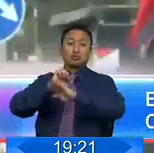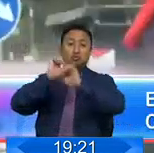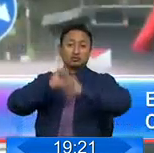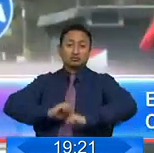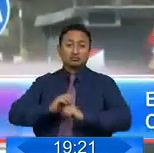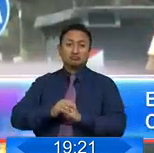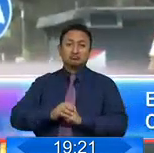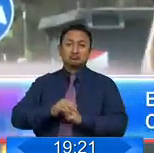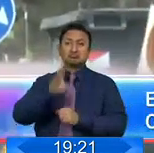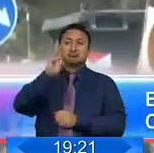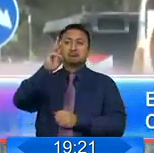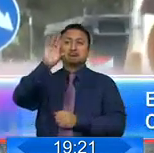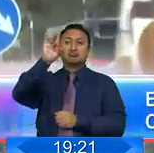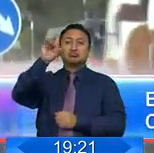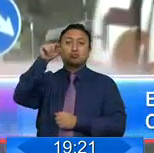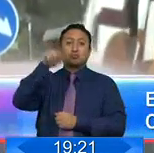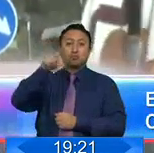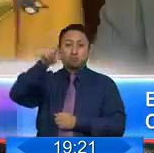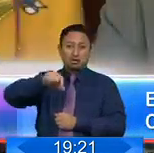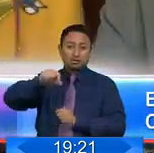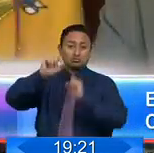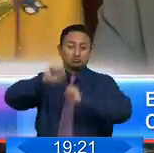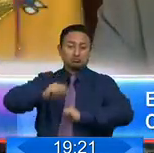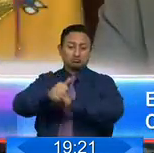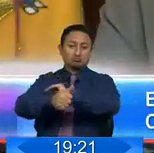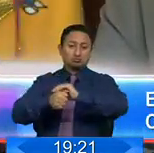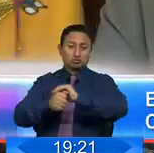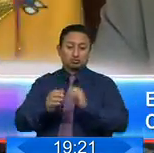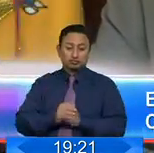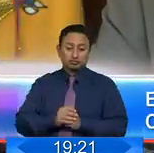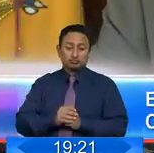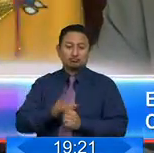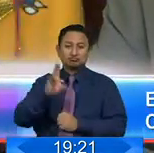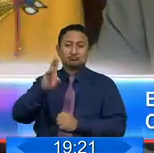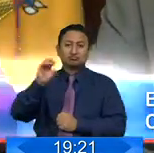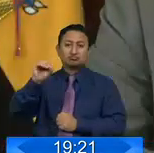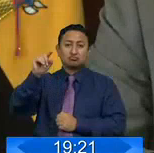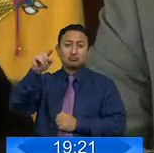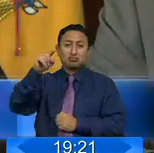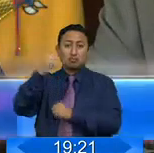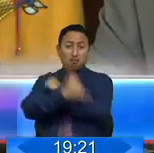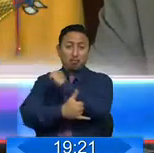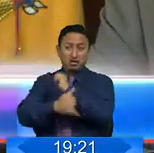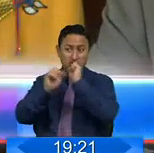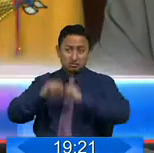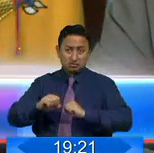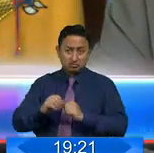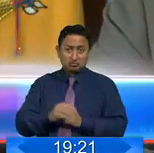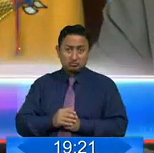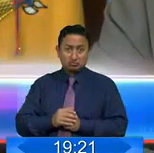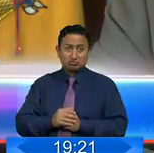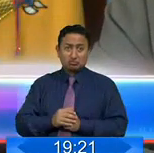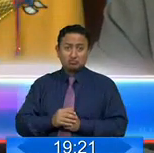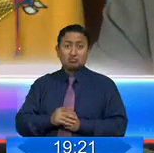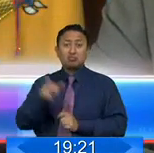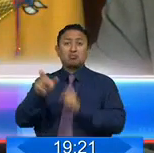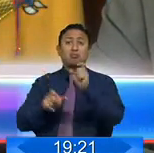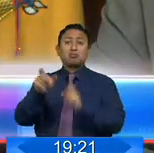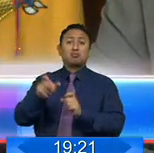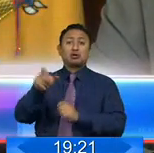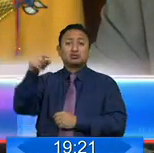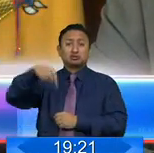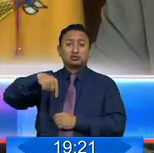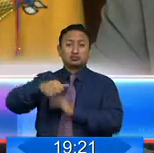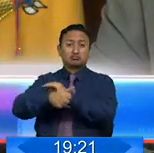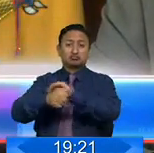cerca de 68.000 personas. De más de 70 países, es verdad. La mayor parte de estas personas, de estos refugiados, son